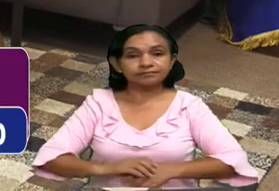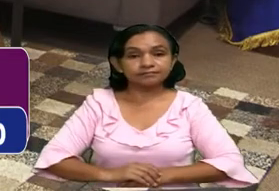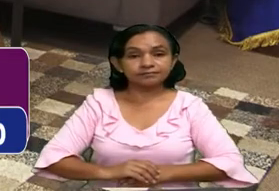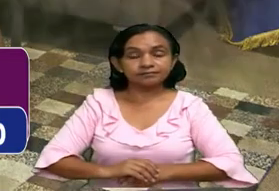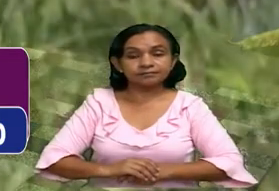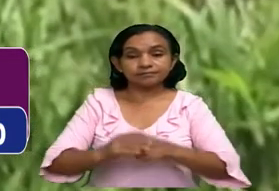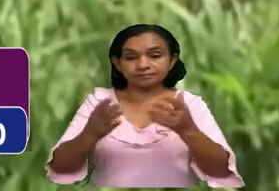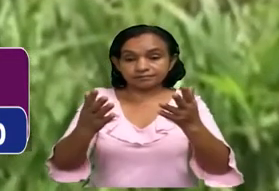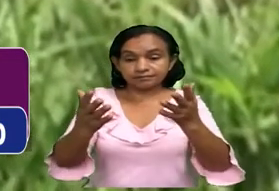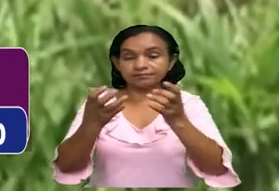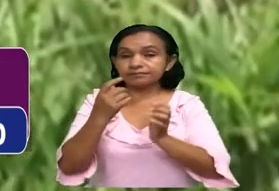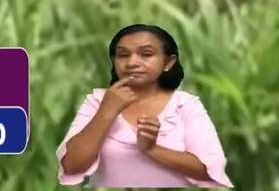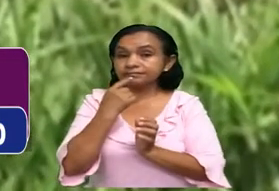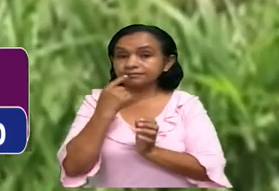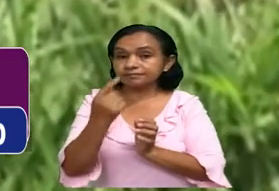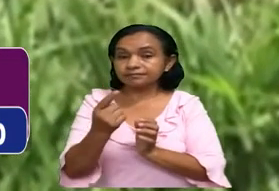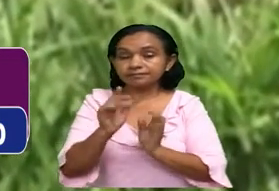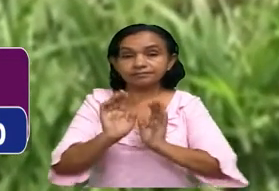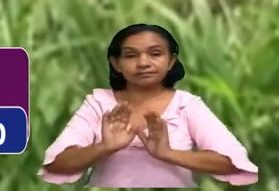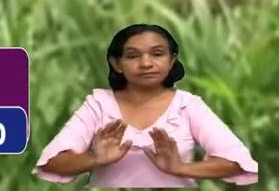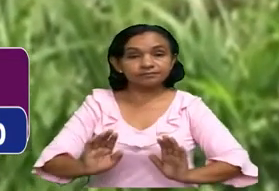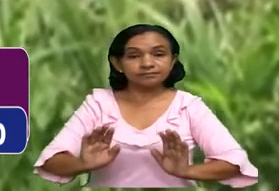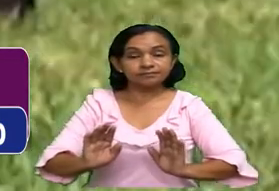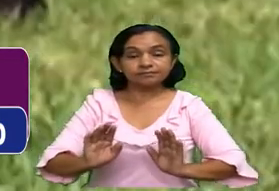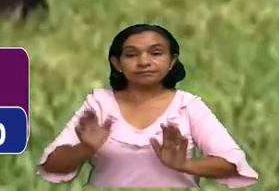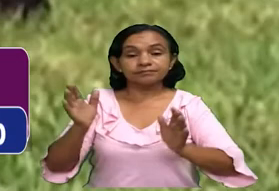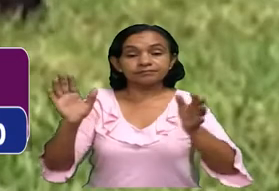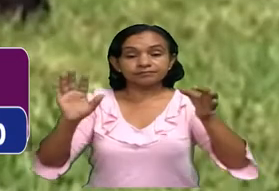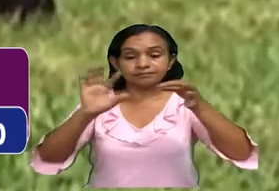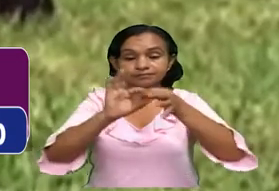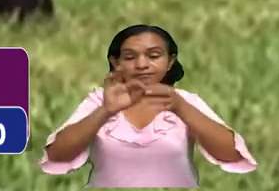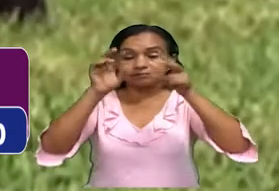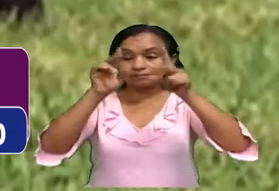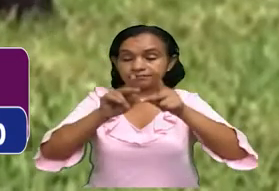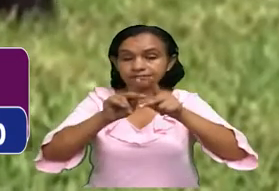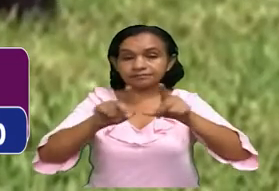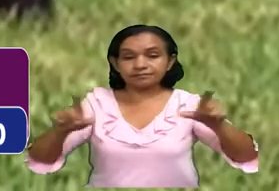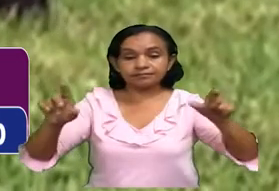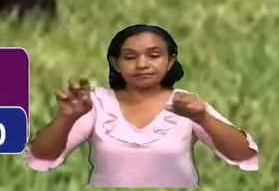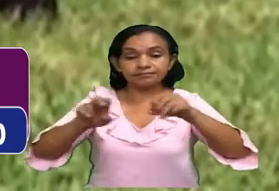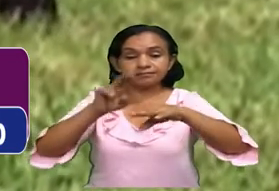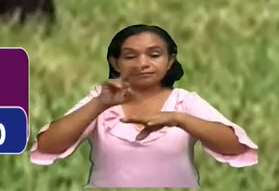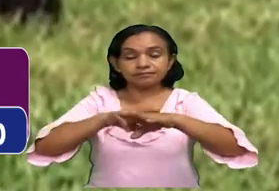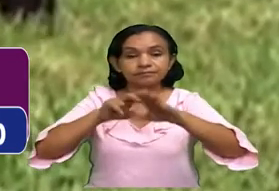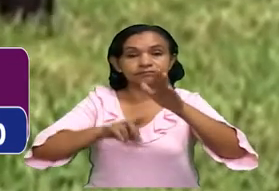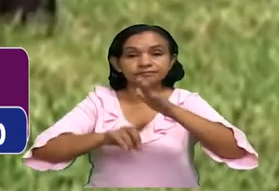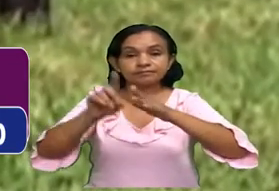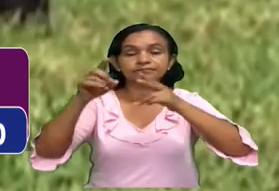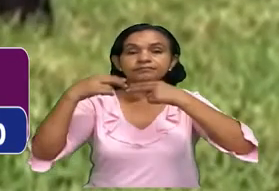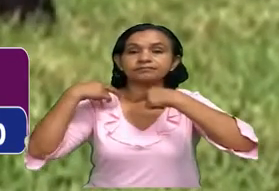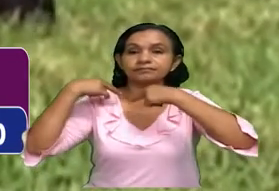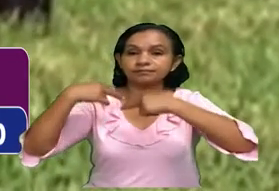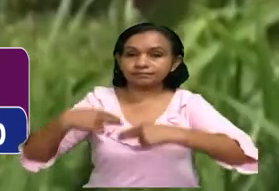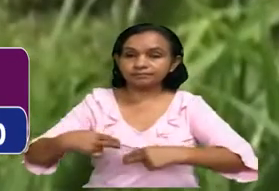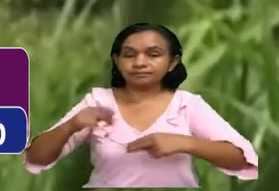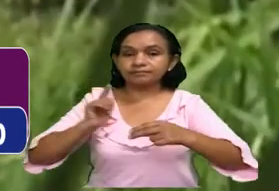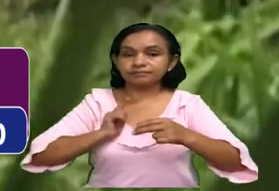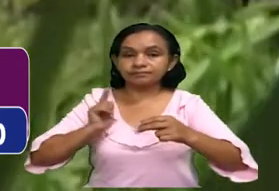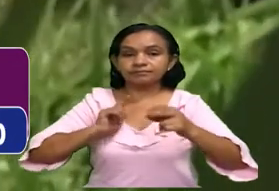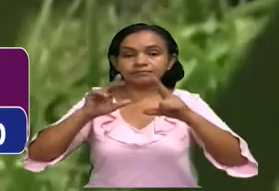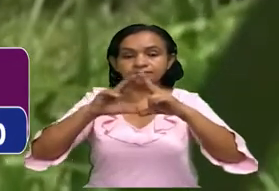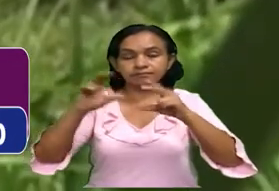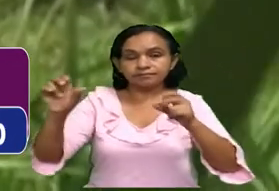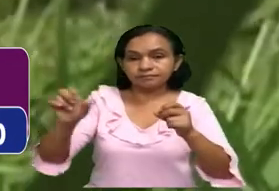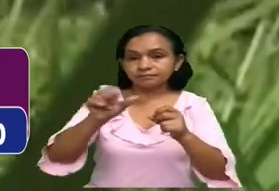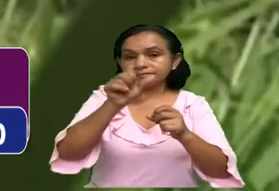Quisiera decirte que esto, lógicamente, es parte del Plan Nacional de Desarrollo Humano, y en ese plan tenés